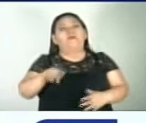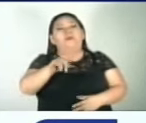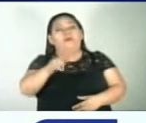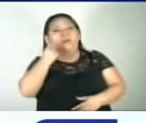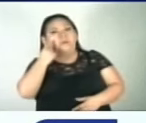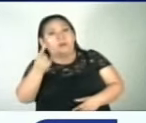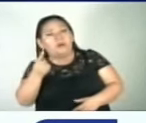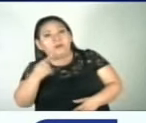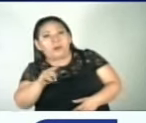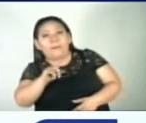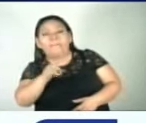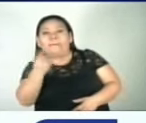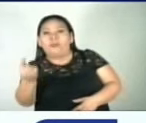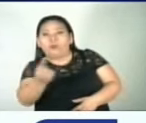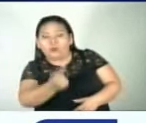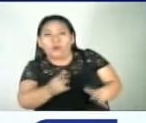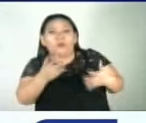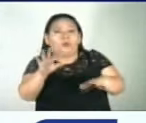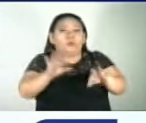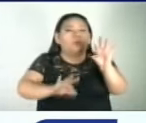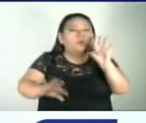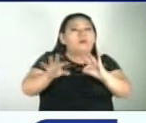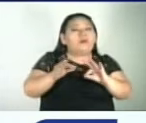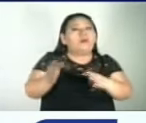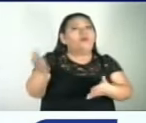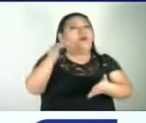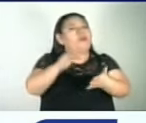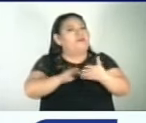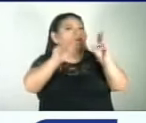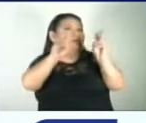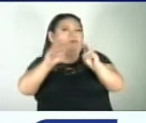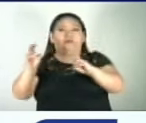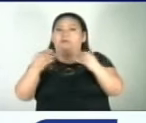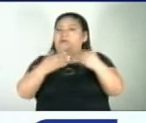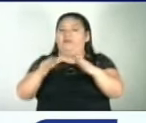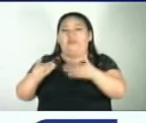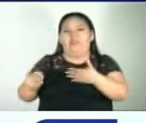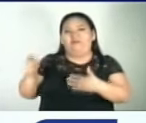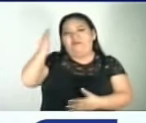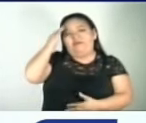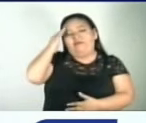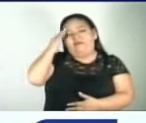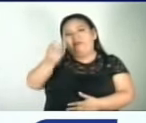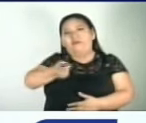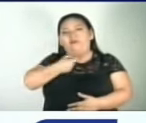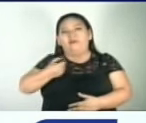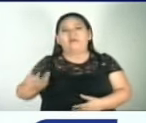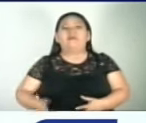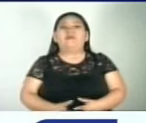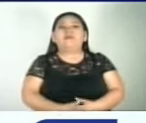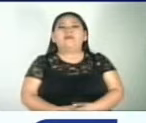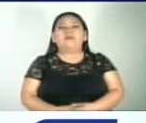varios legisladores reelectos hablaron sobre diferentes temas. Conozca más detalles en el siguiente